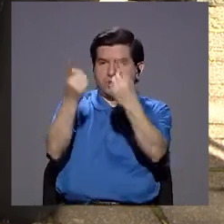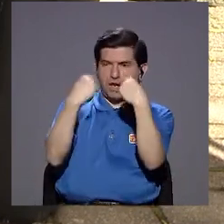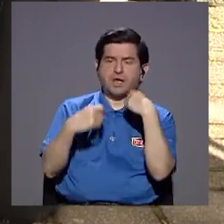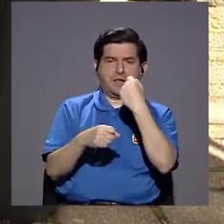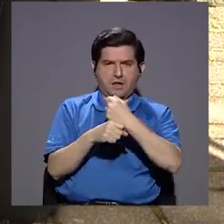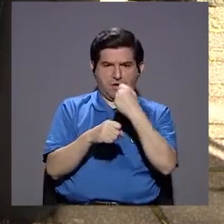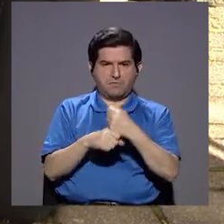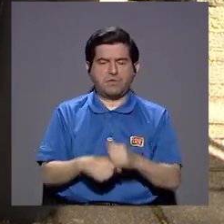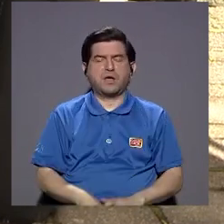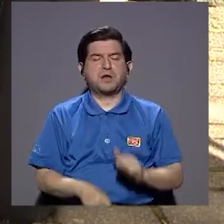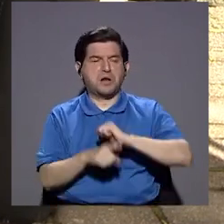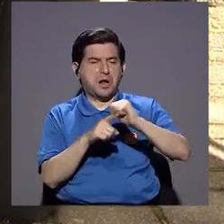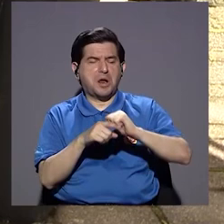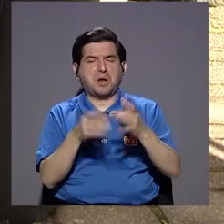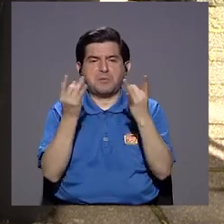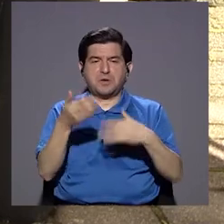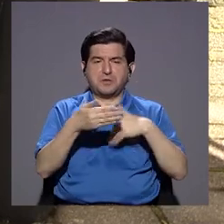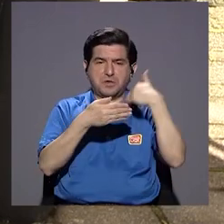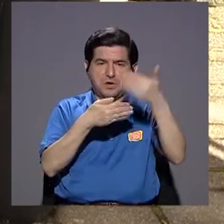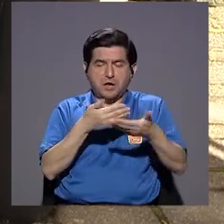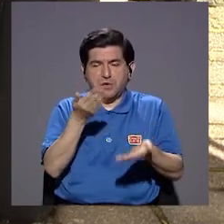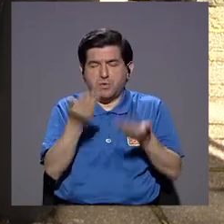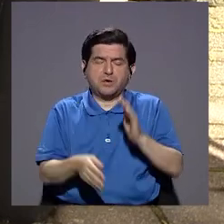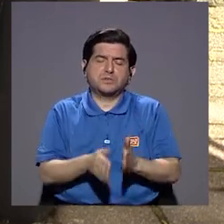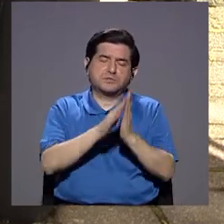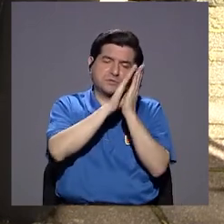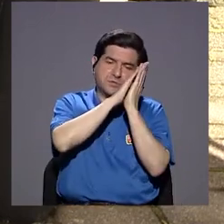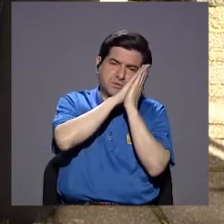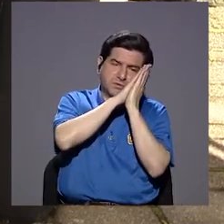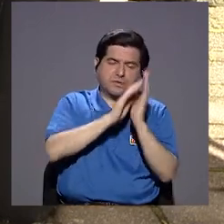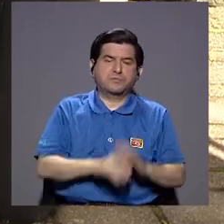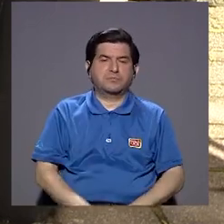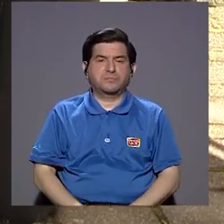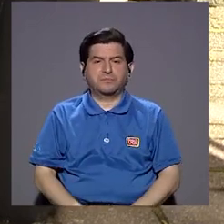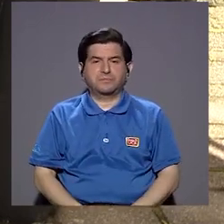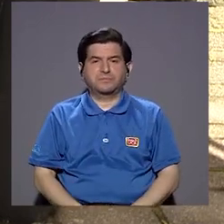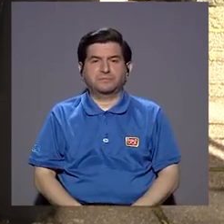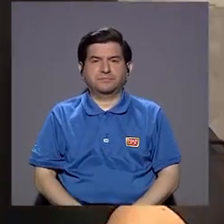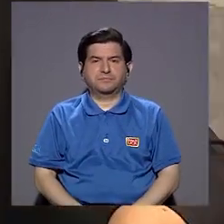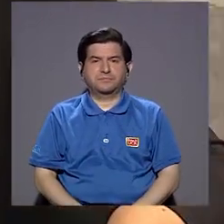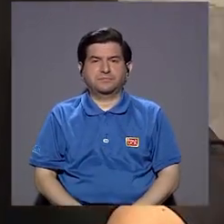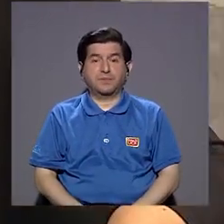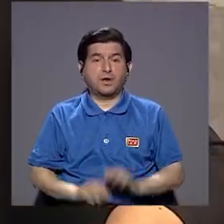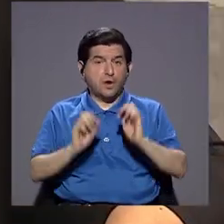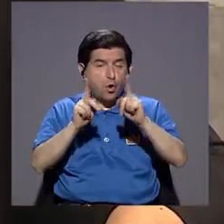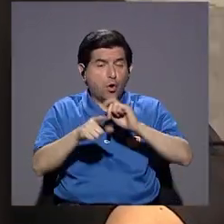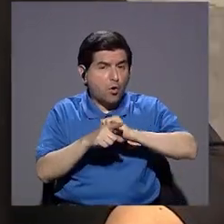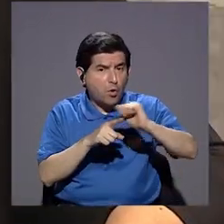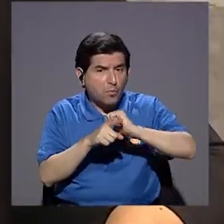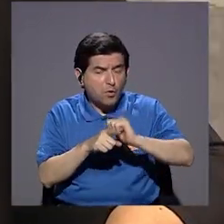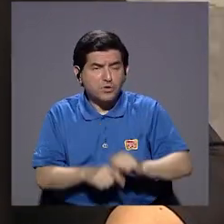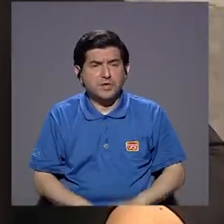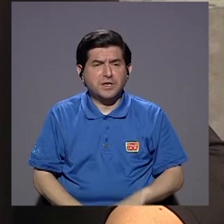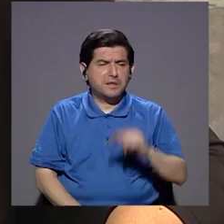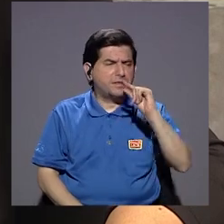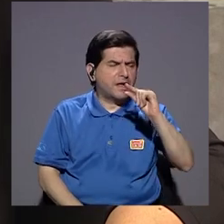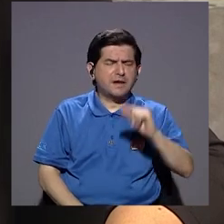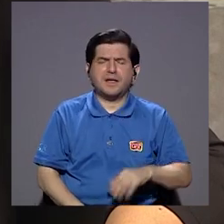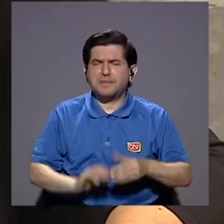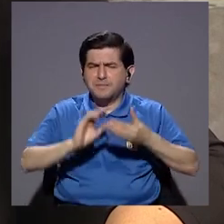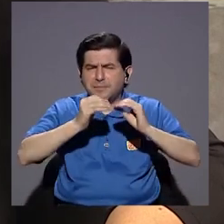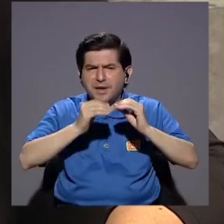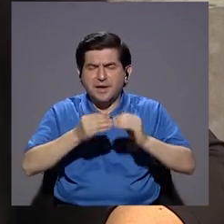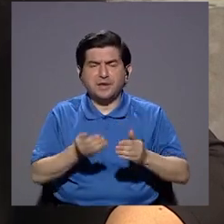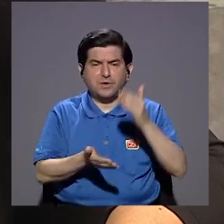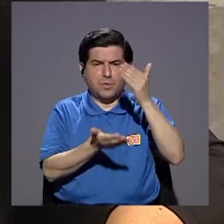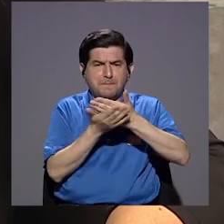viene a trabajar, hace su práctica de yoga y después va a dormir o a su casa o a descansar. ¿Hay alguna posibilidad de practicarlo en dosis